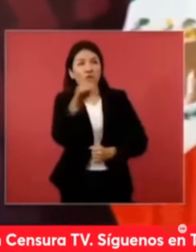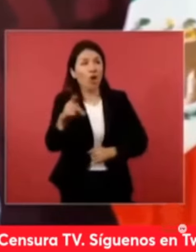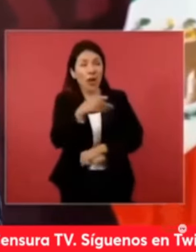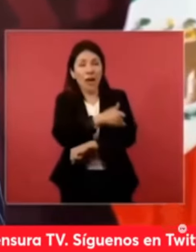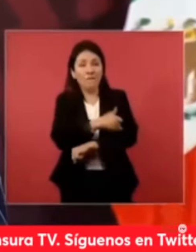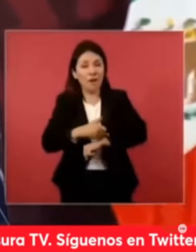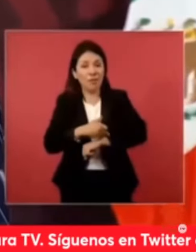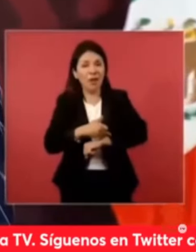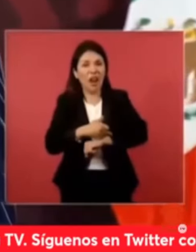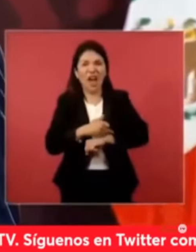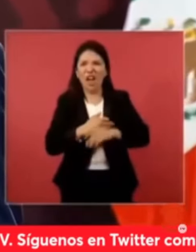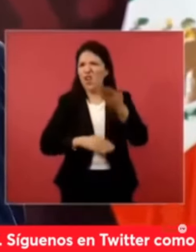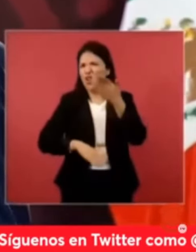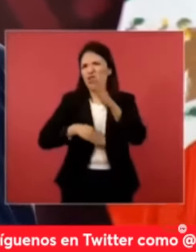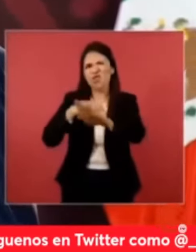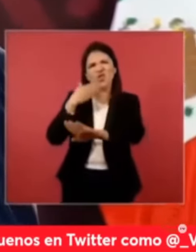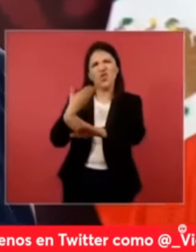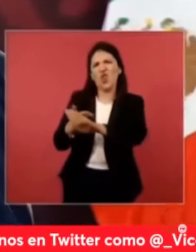supuestamente en contra de nosotros,